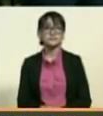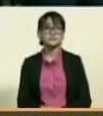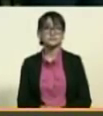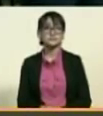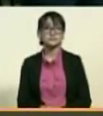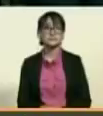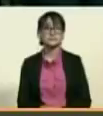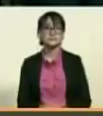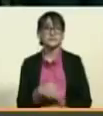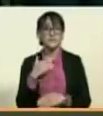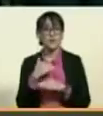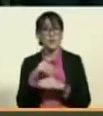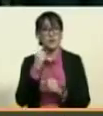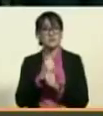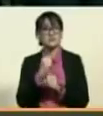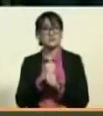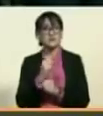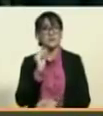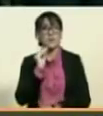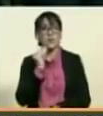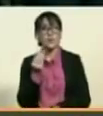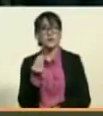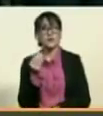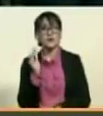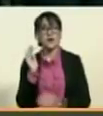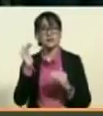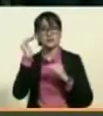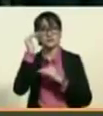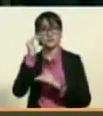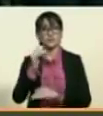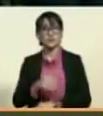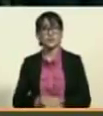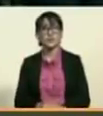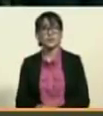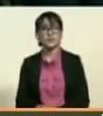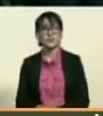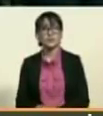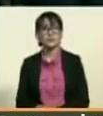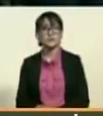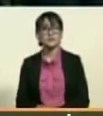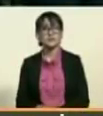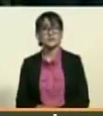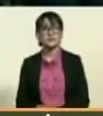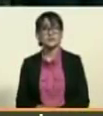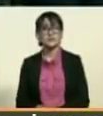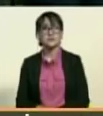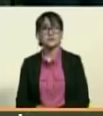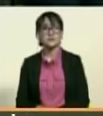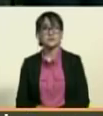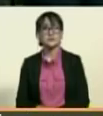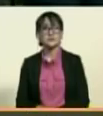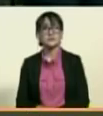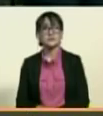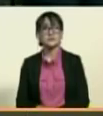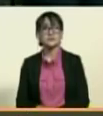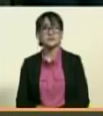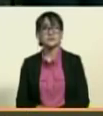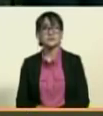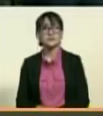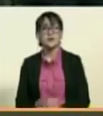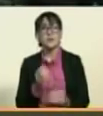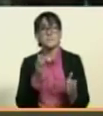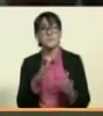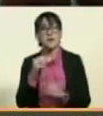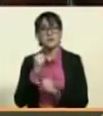Igualmente en chamba juvenil, atención jóvenes, muchachos, chamba juvenil. Hemos incorporado en el plan